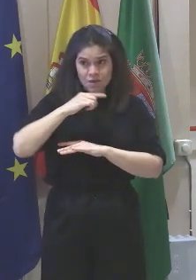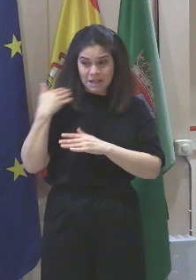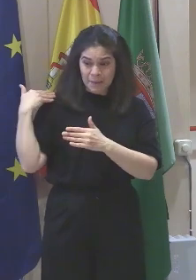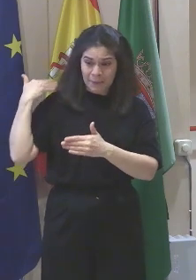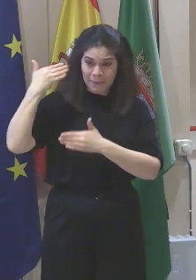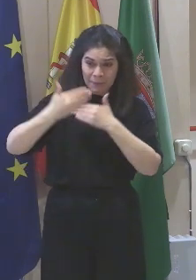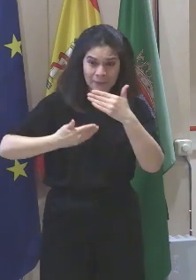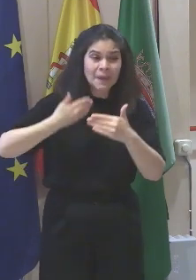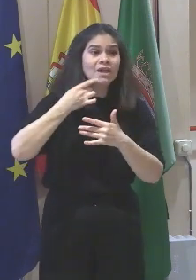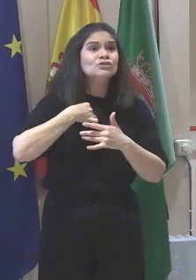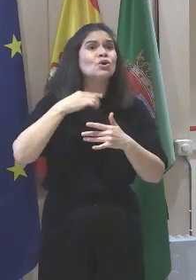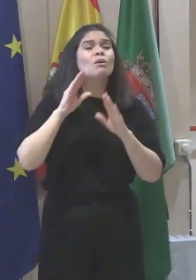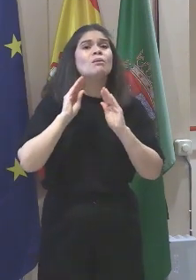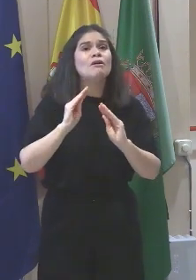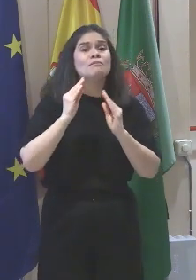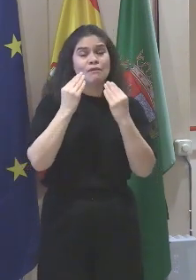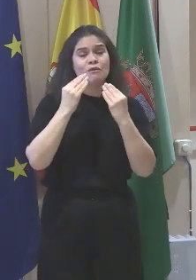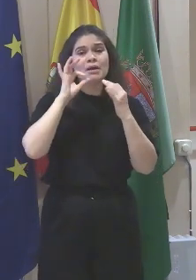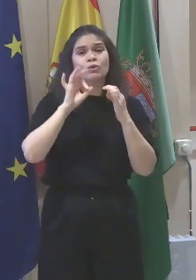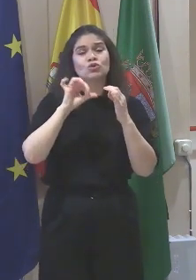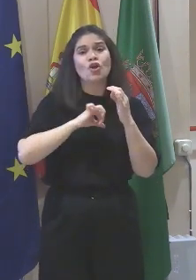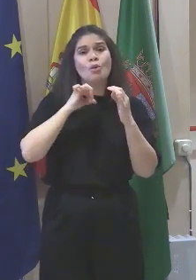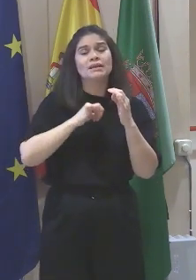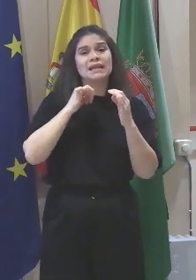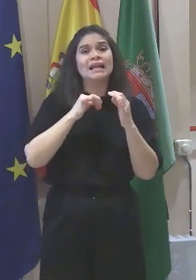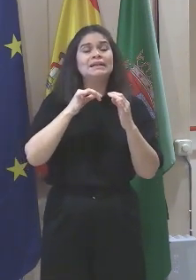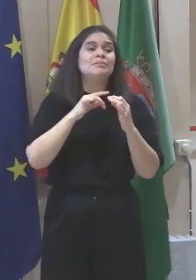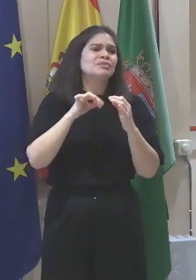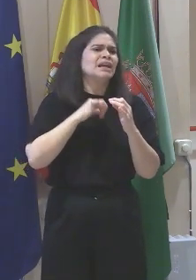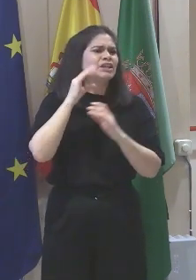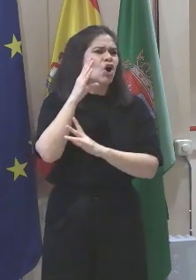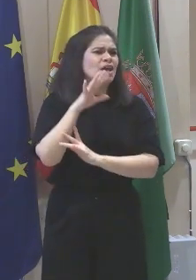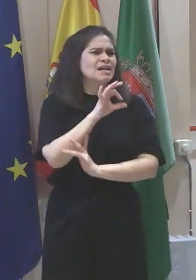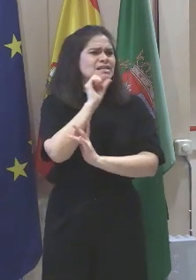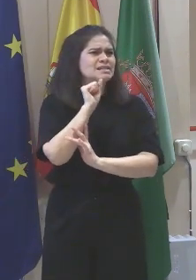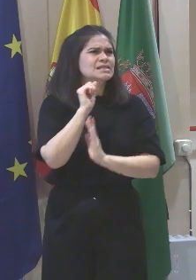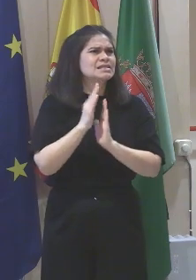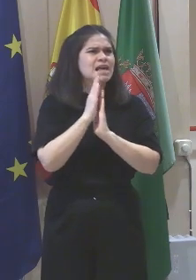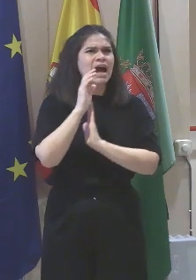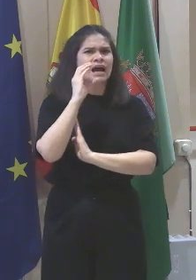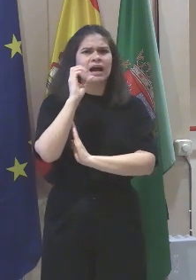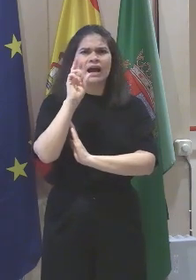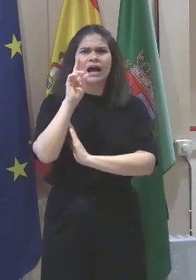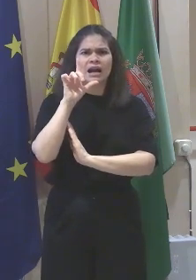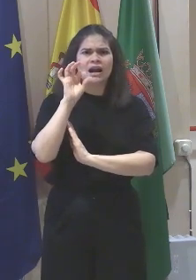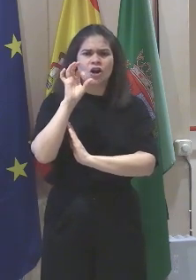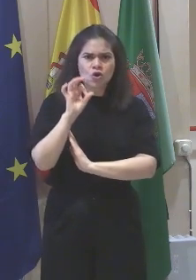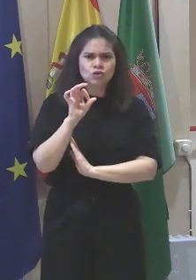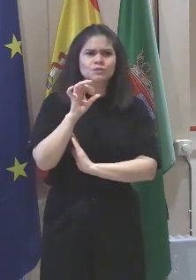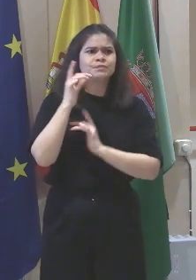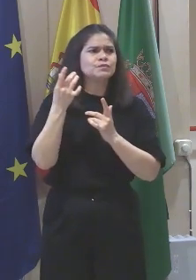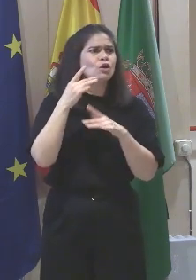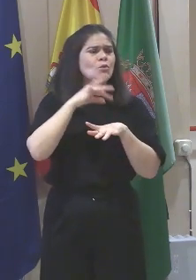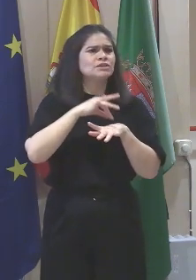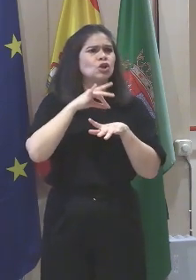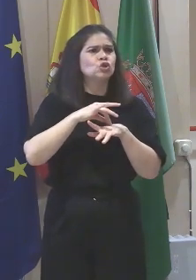me formé en el Hospital Clínico San Carlos, donde trabajo con un equipo de diabetólogos que me parece la pena mencionarlo, como son el doctor